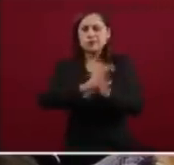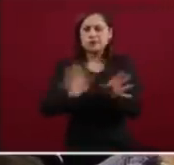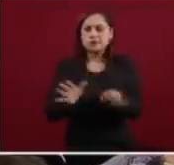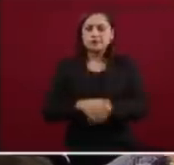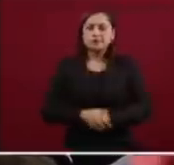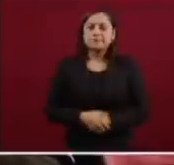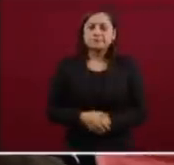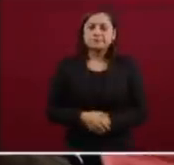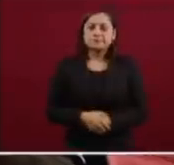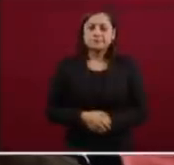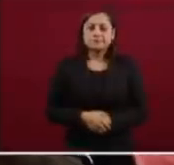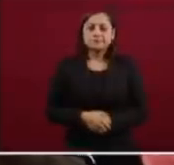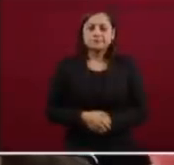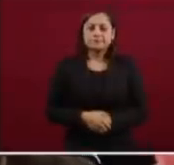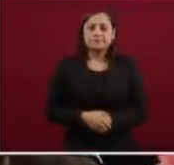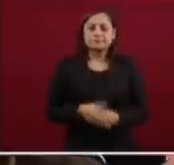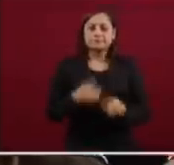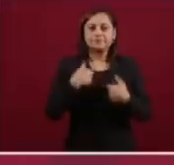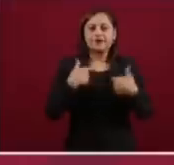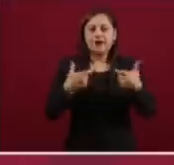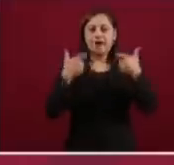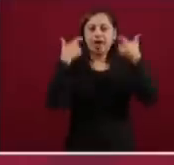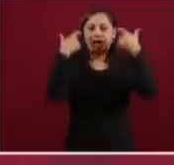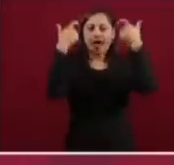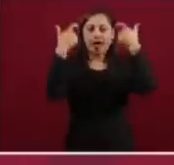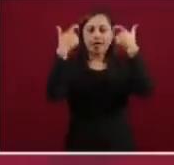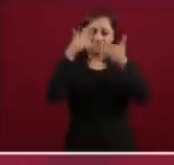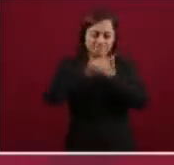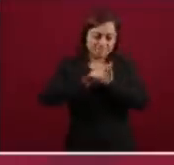este ha metido el estrés